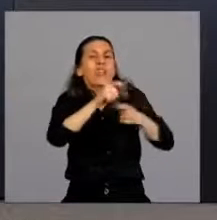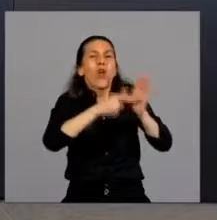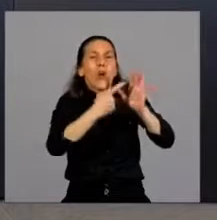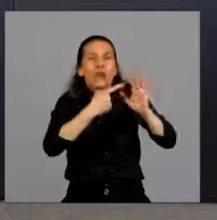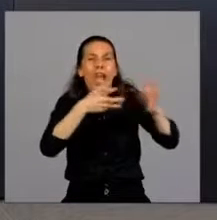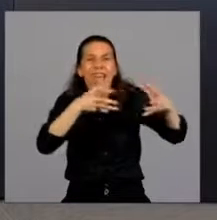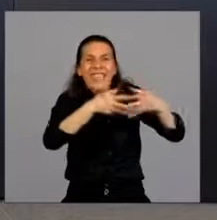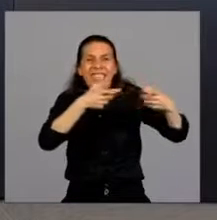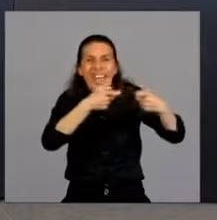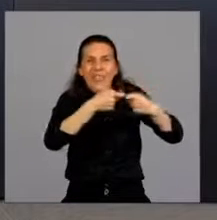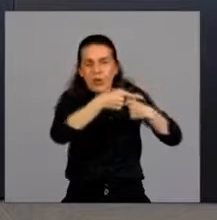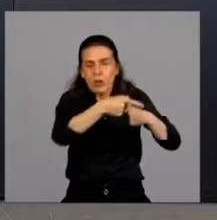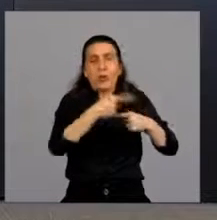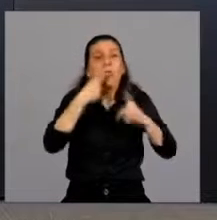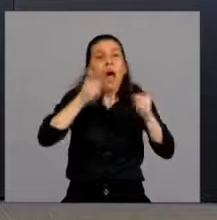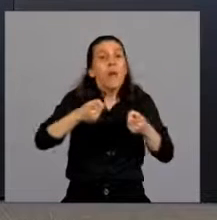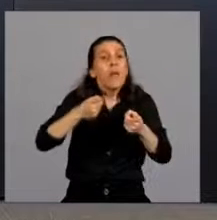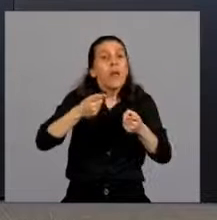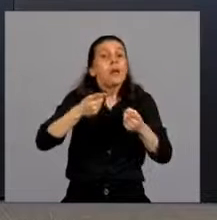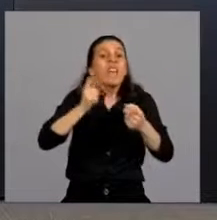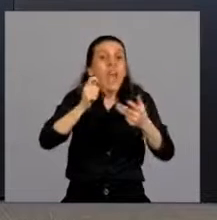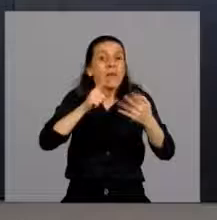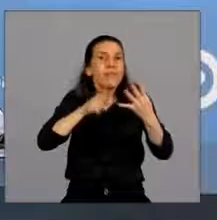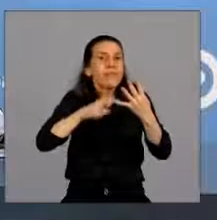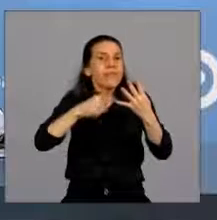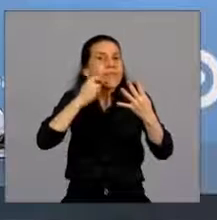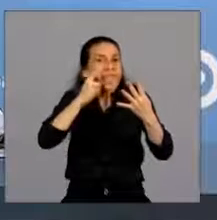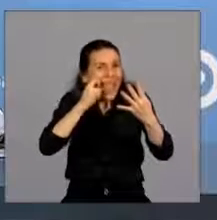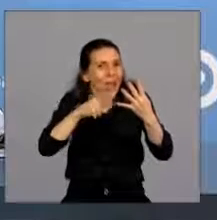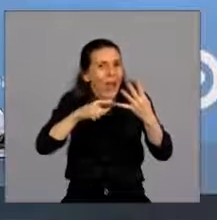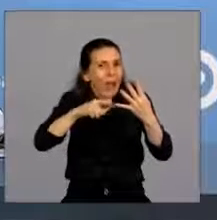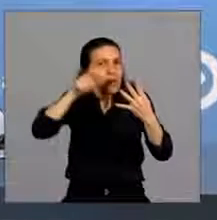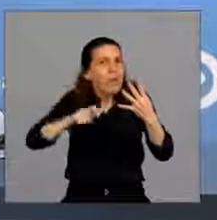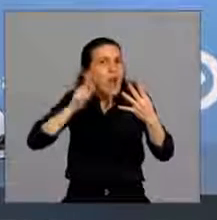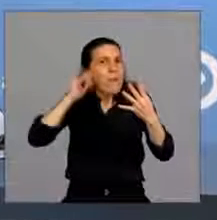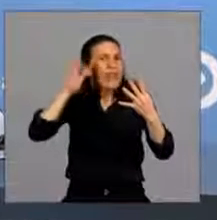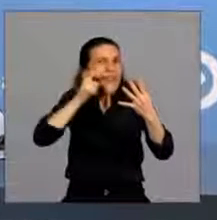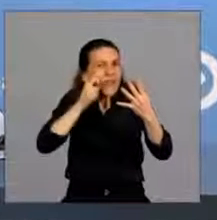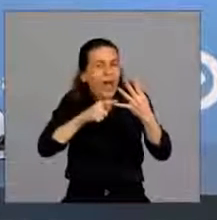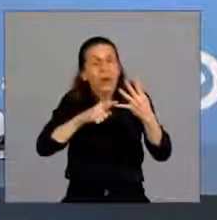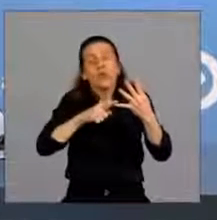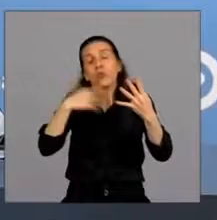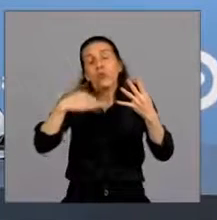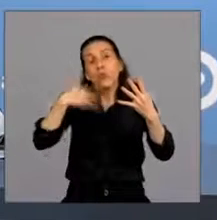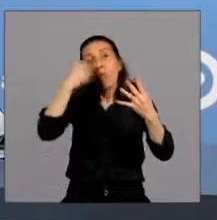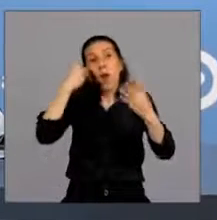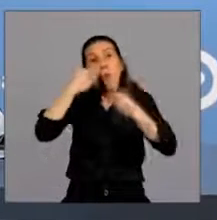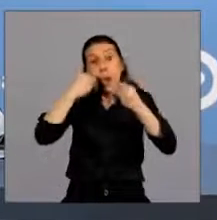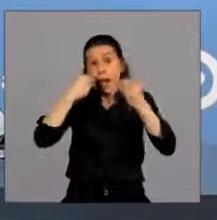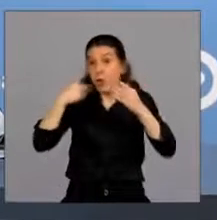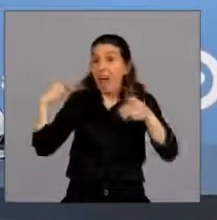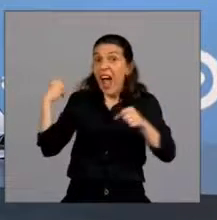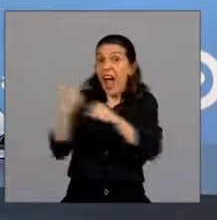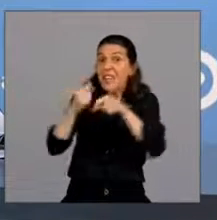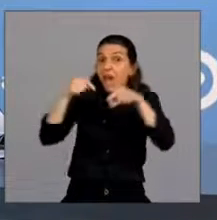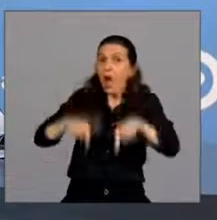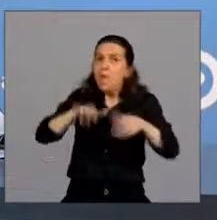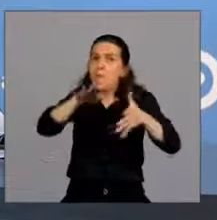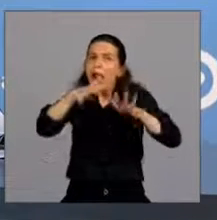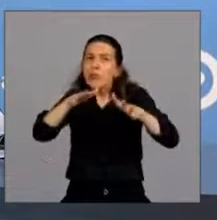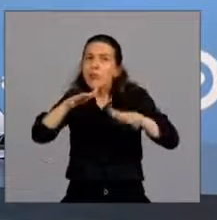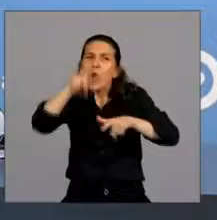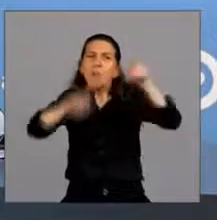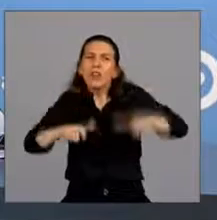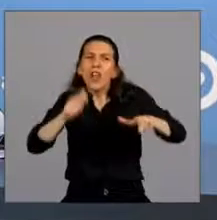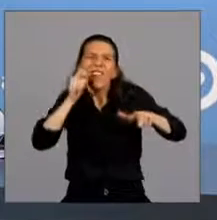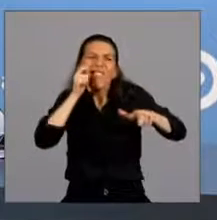tema son los adultos mayores. Los datos confirman la preocupación que tenemos. Al día de hoy, la edad promedio de los fallecidos